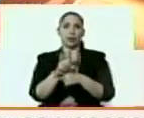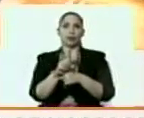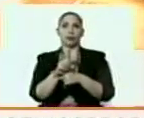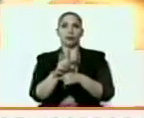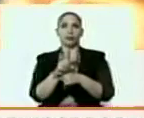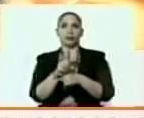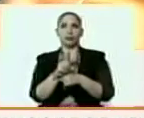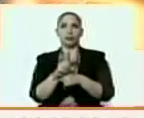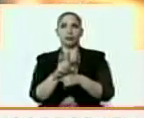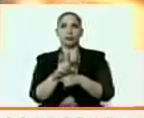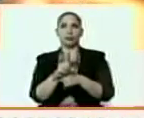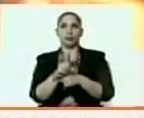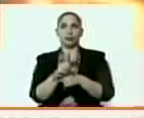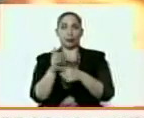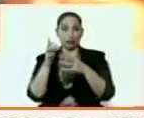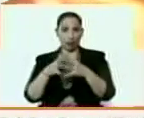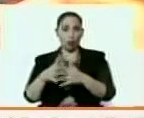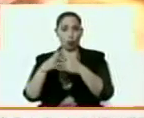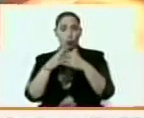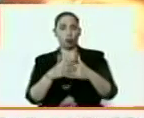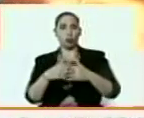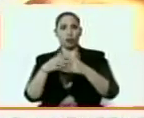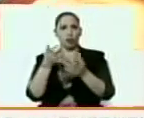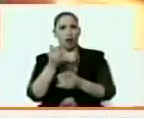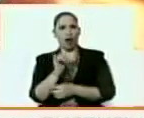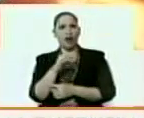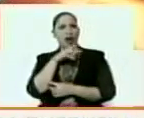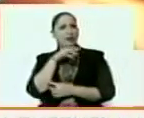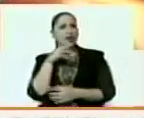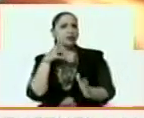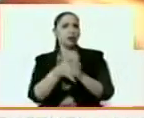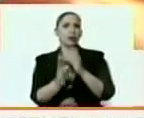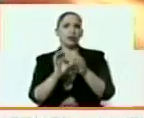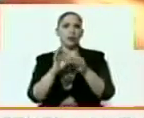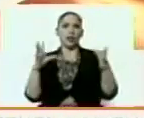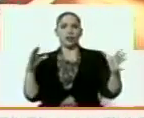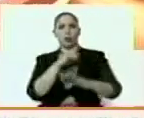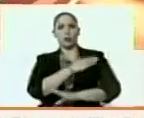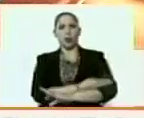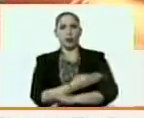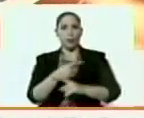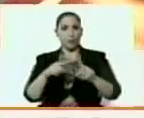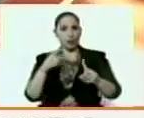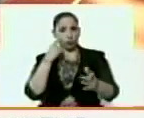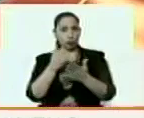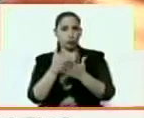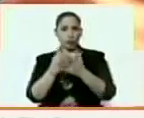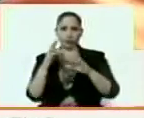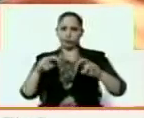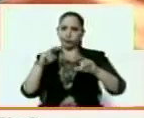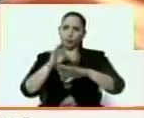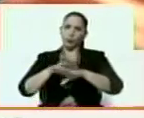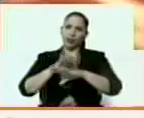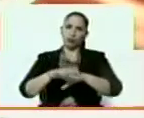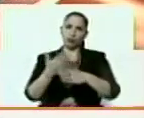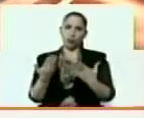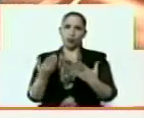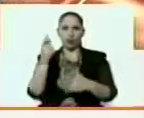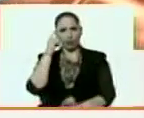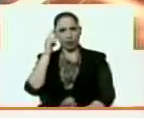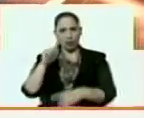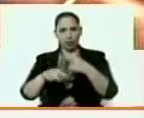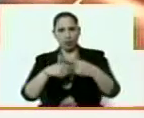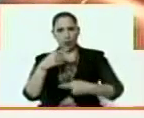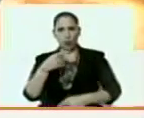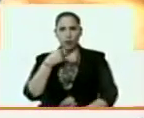principal felonía está en los Estados Unidos de Norteamérica. Ellos hablan de separación de poderes, pero si tú te das cuenta, revisa qué ocurrió el día después de mi